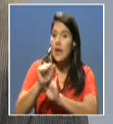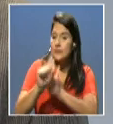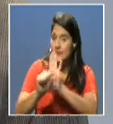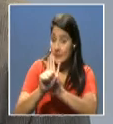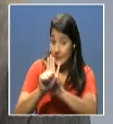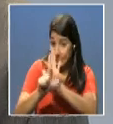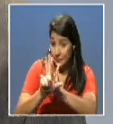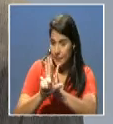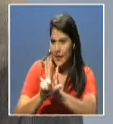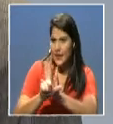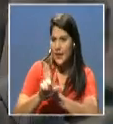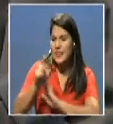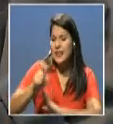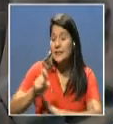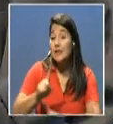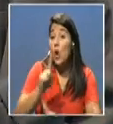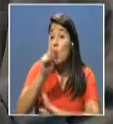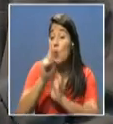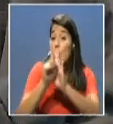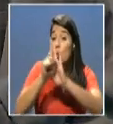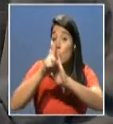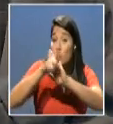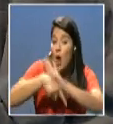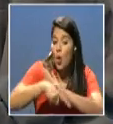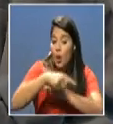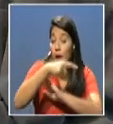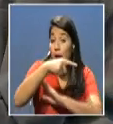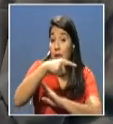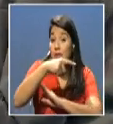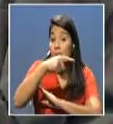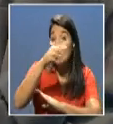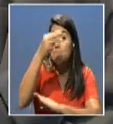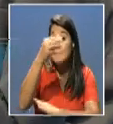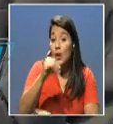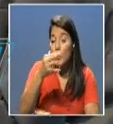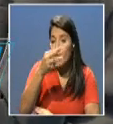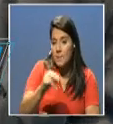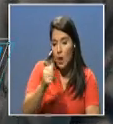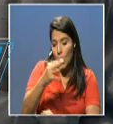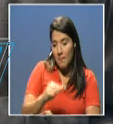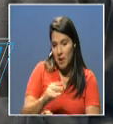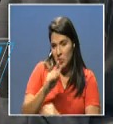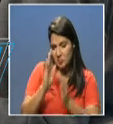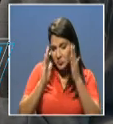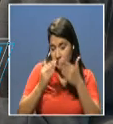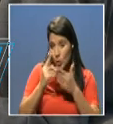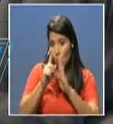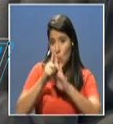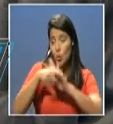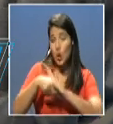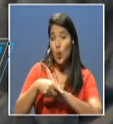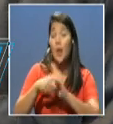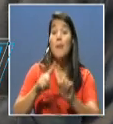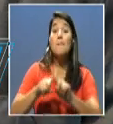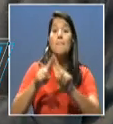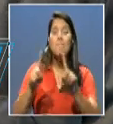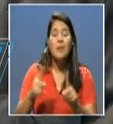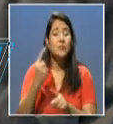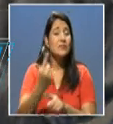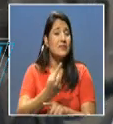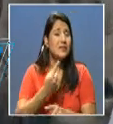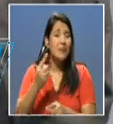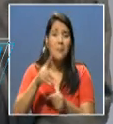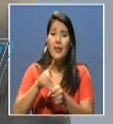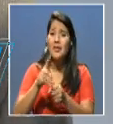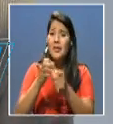dedica 1 hora prácticamente todos los miércoles, pero con mucha frecuencia los diputados y diputadas